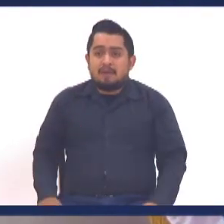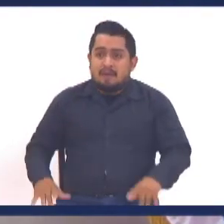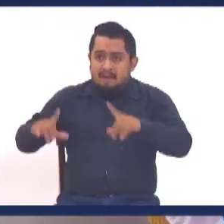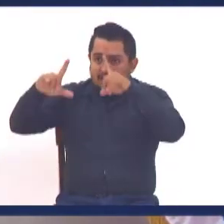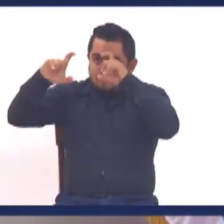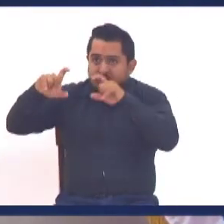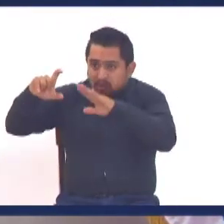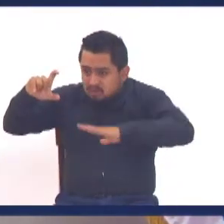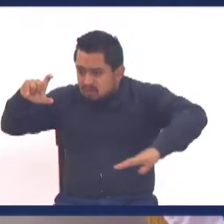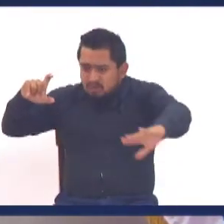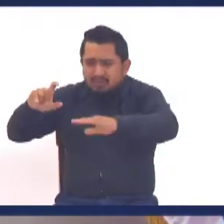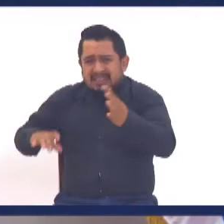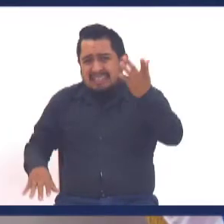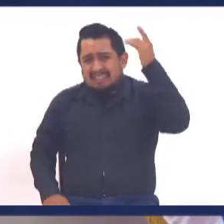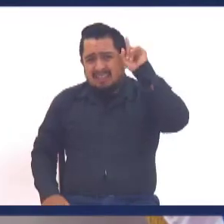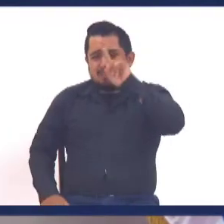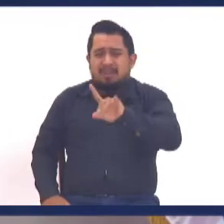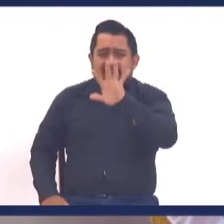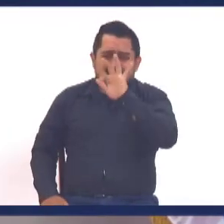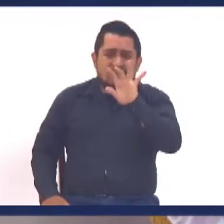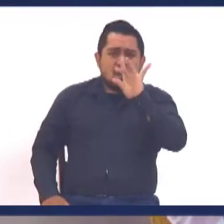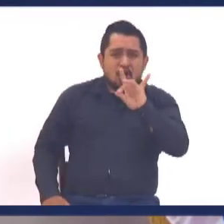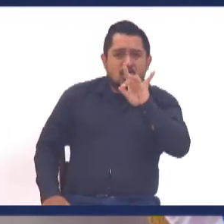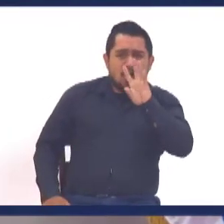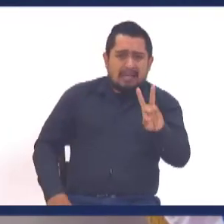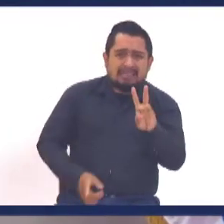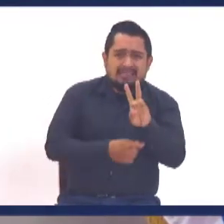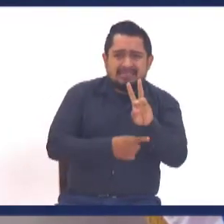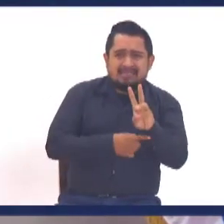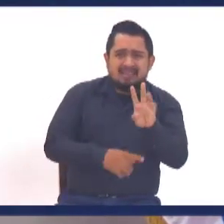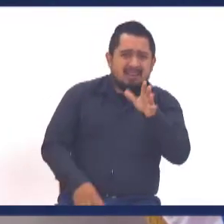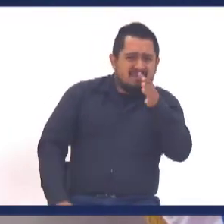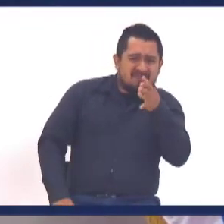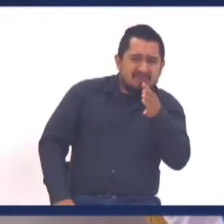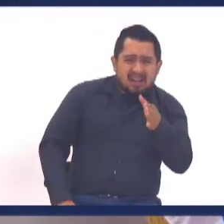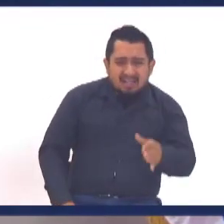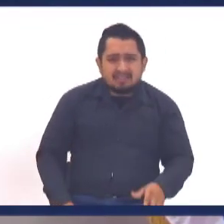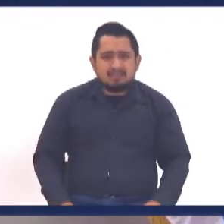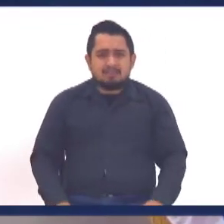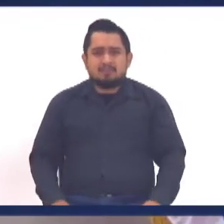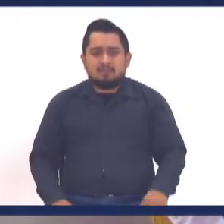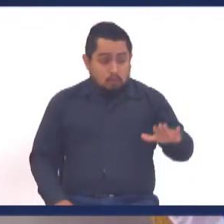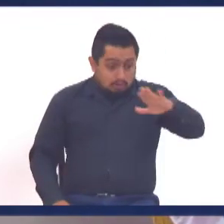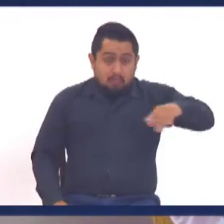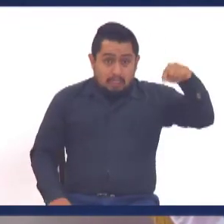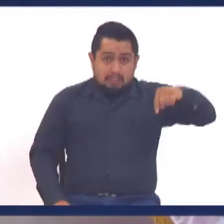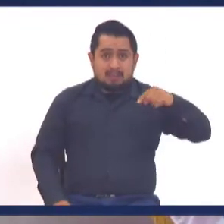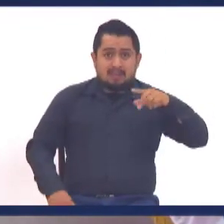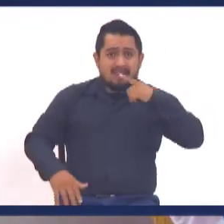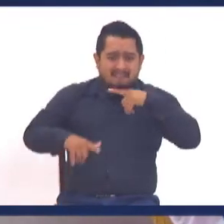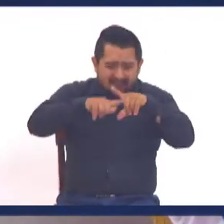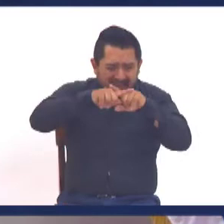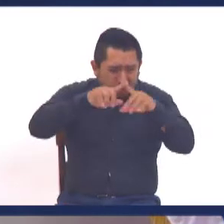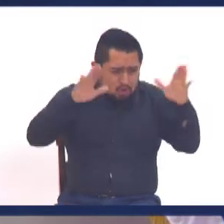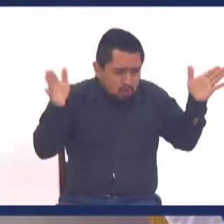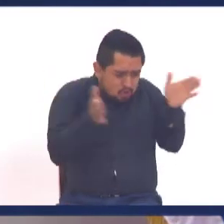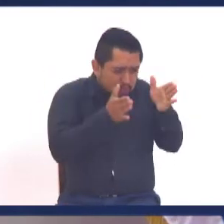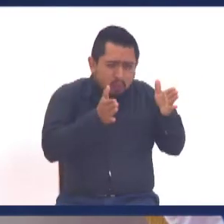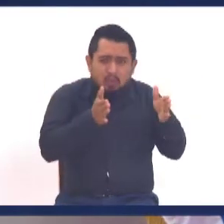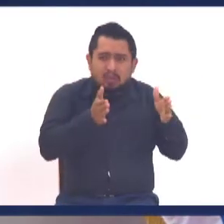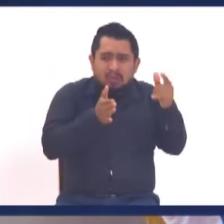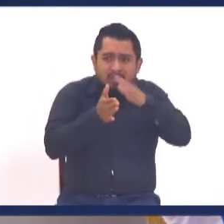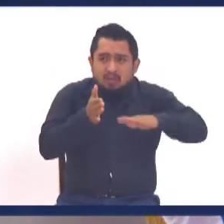foto de este terreno 1986 86 se terminó el templo sé que al principio del 86 finales del 85 y todo donde estamos parados hoy